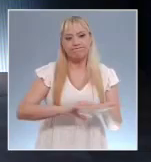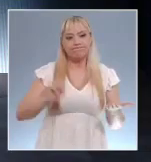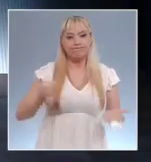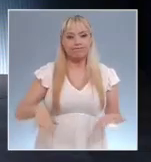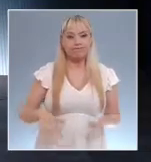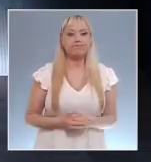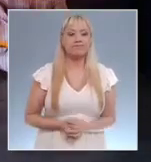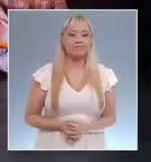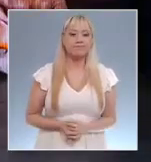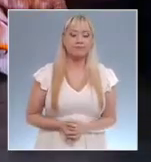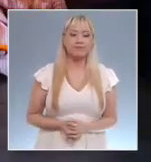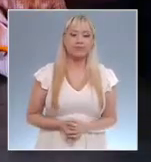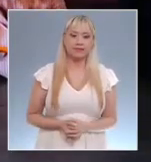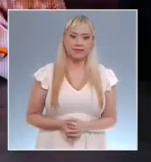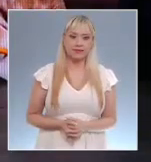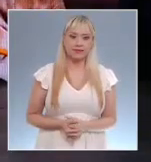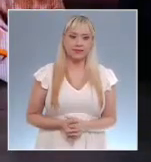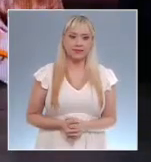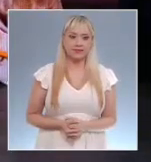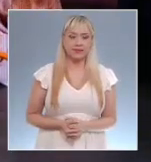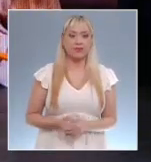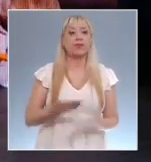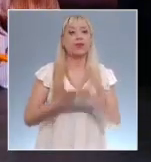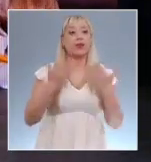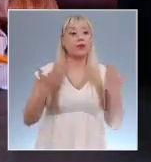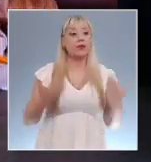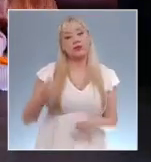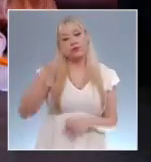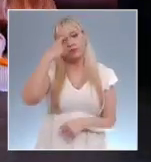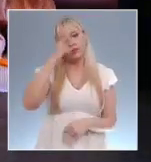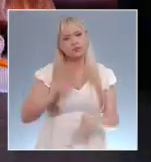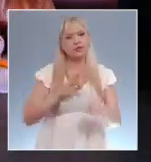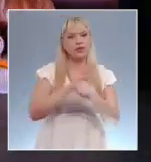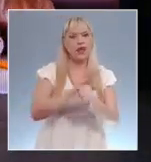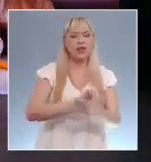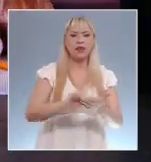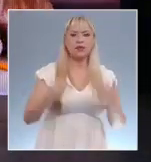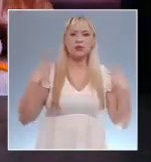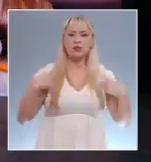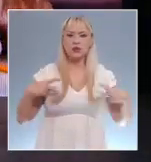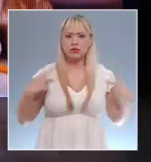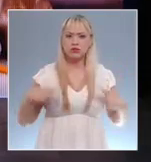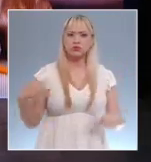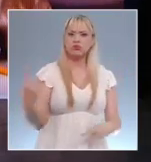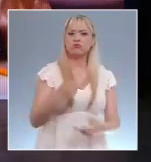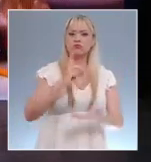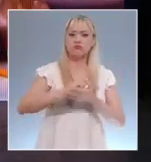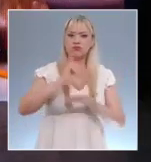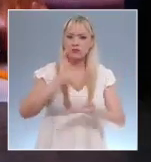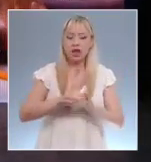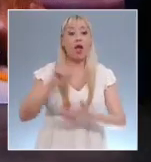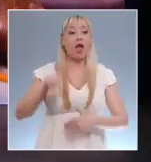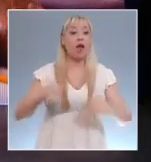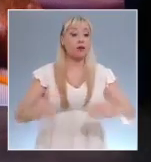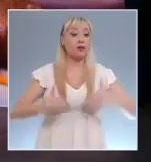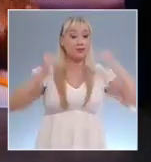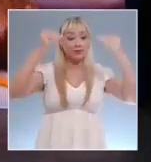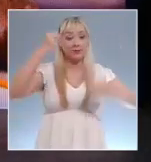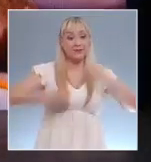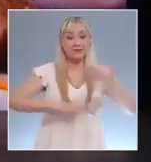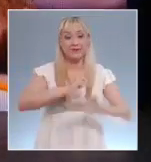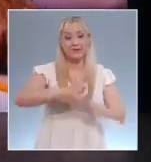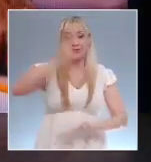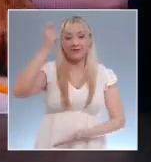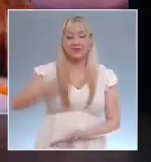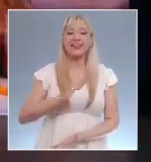Y con el fin de proteger los derechos de las personas con discapacidad, la Suprema Corte ha emitido diversos criterios, guías y protocolos. Óscar